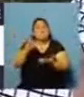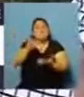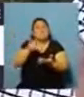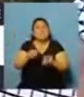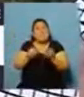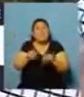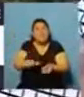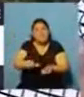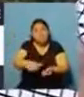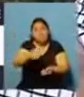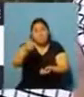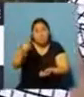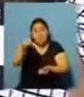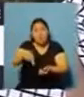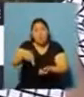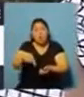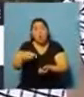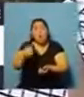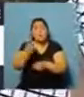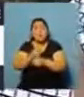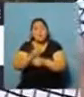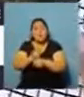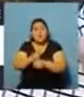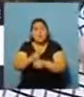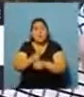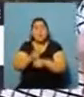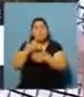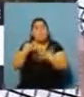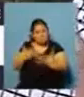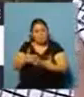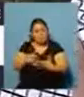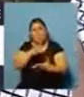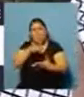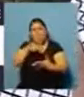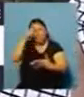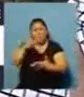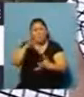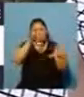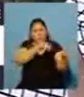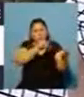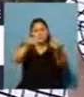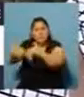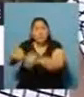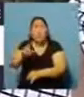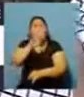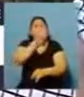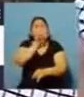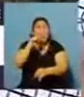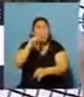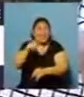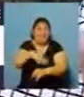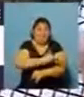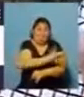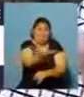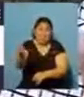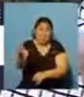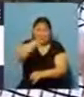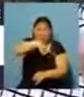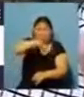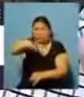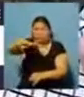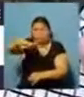los primeros días hubo un avance de aproximadamente 4.000 hectáreas y el resto del avance se ha producido en estos más de 15